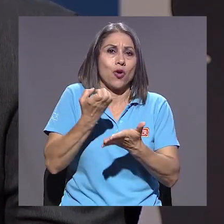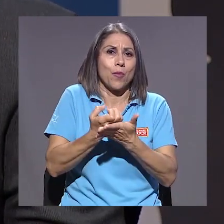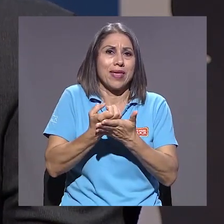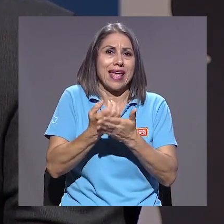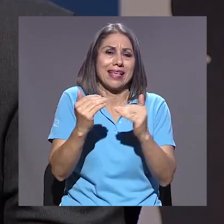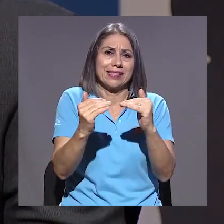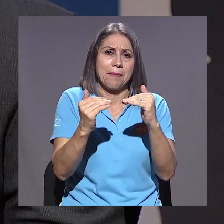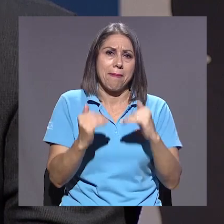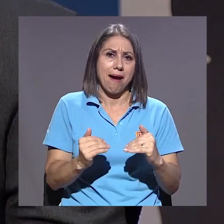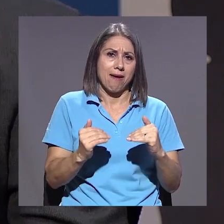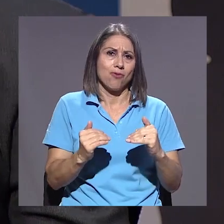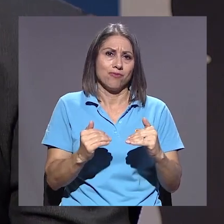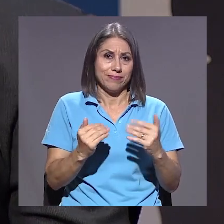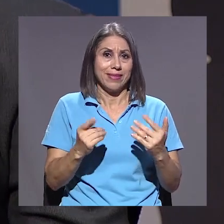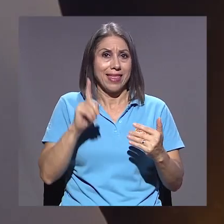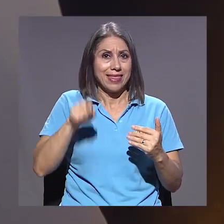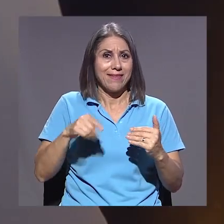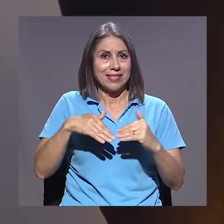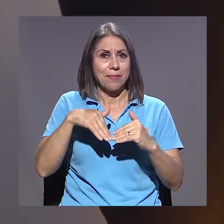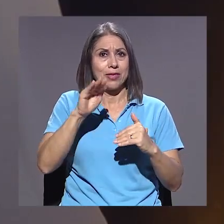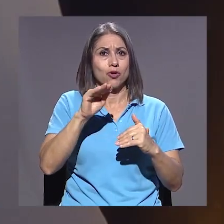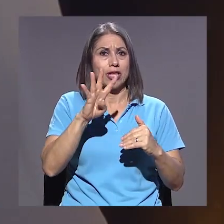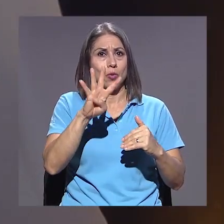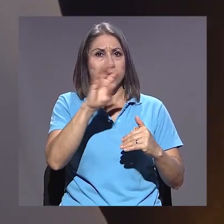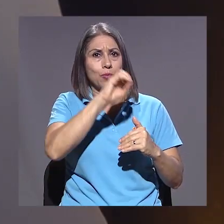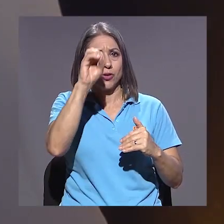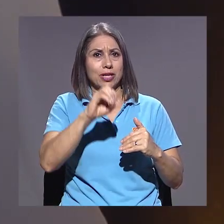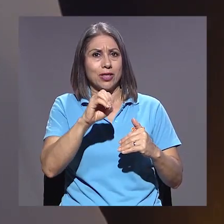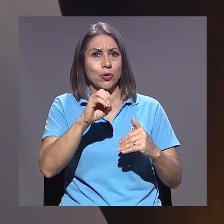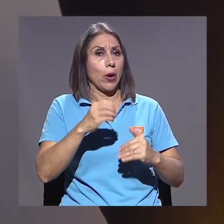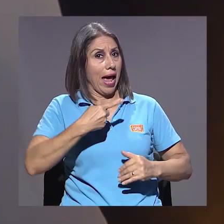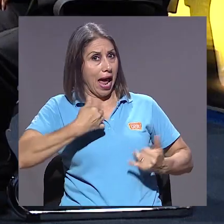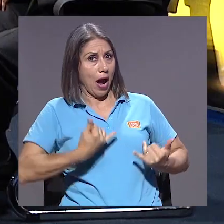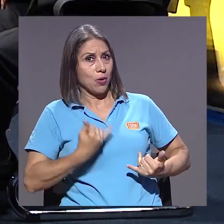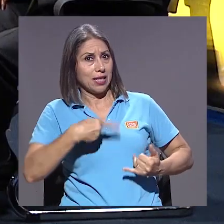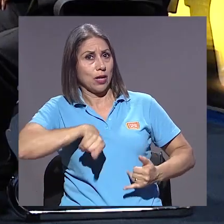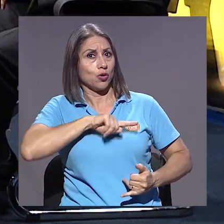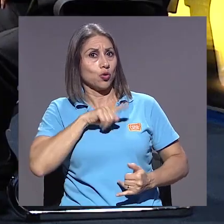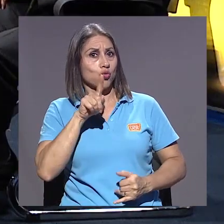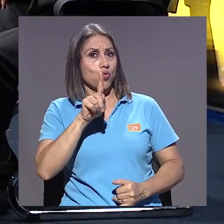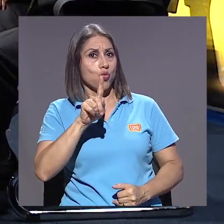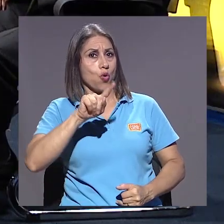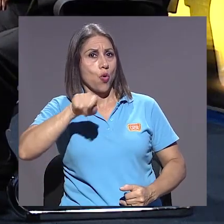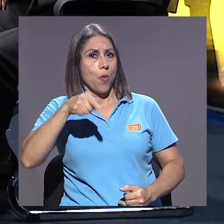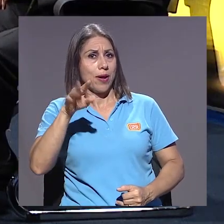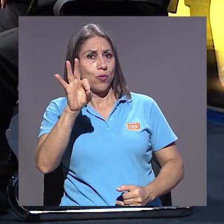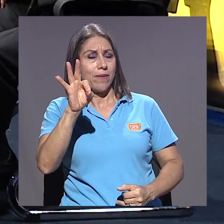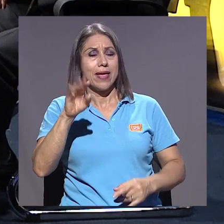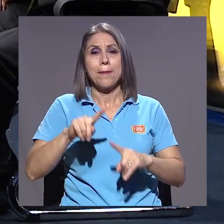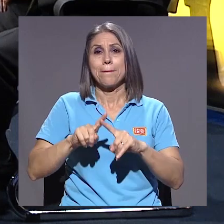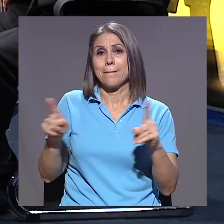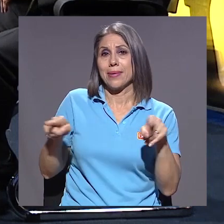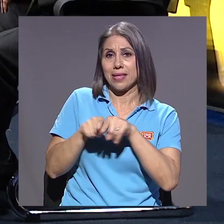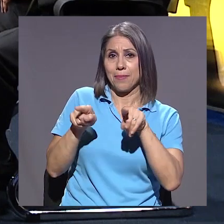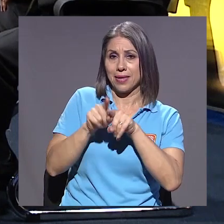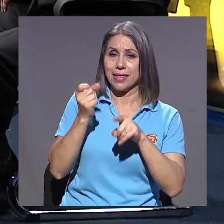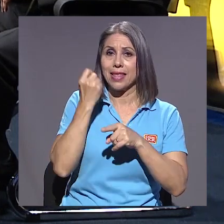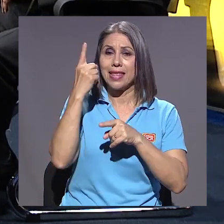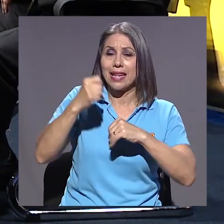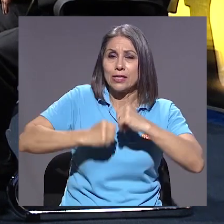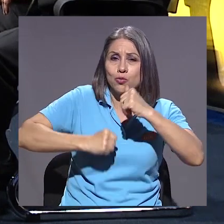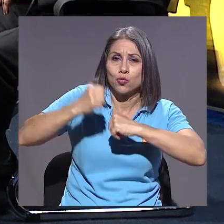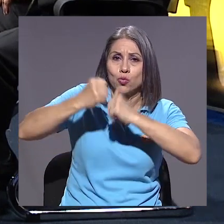que uno pueda encontrar eso. Andamos de 1,9%. Pero también hay que entender que la estructura económica productiva de Costa